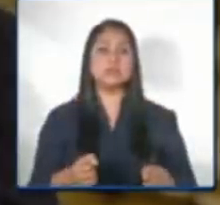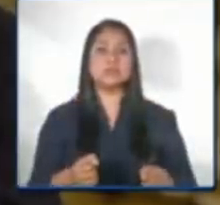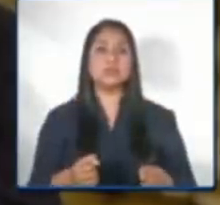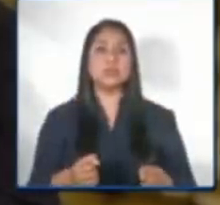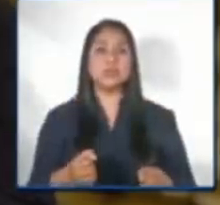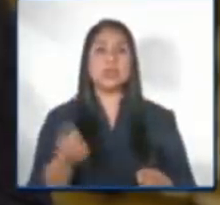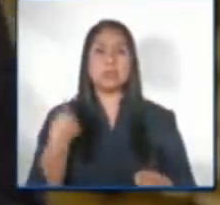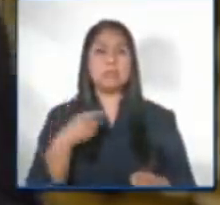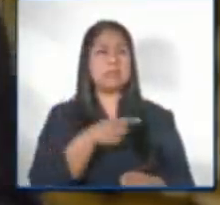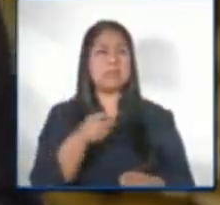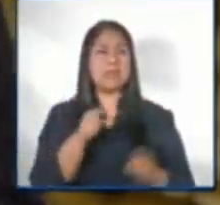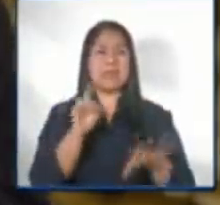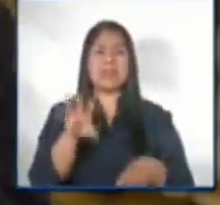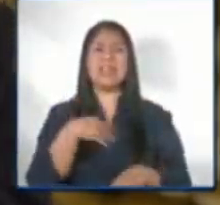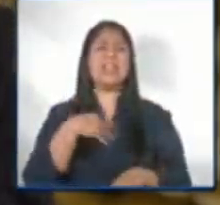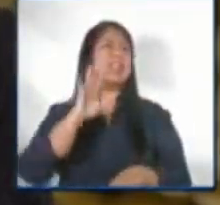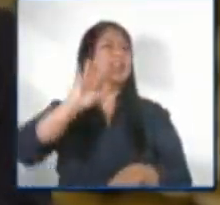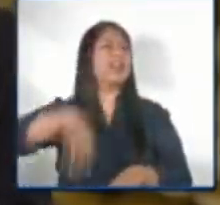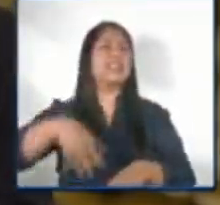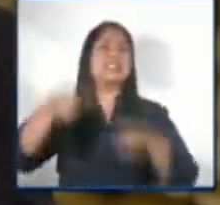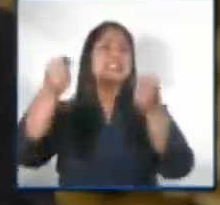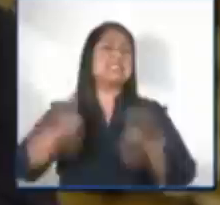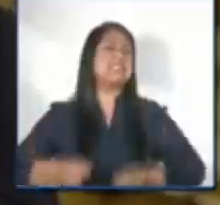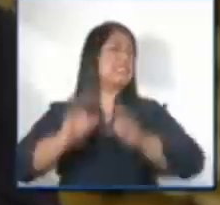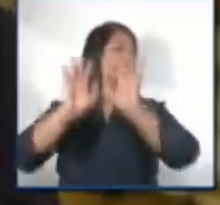Para algunos dirán, solo es una silla.